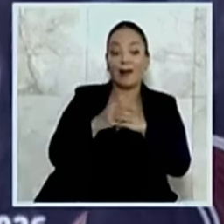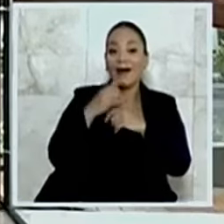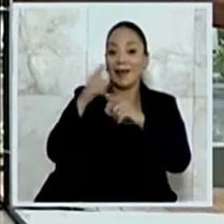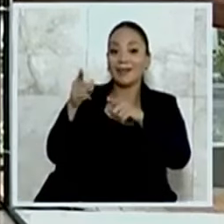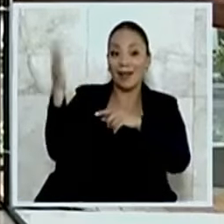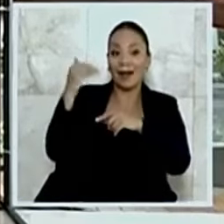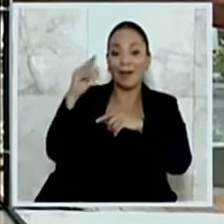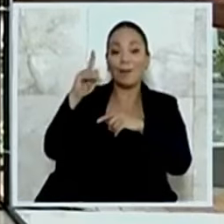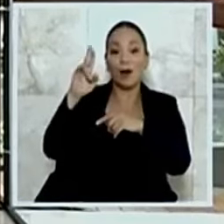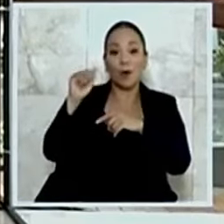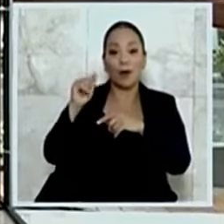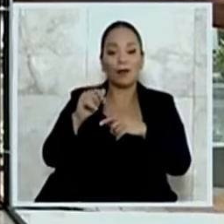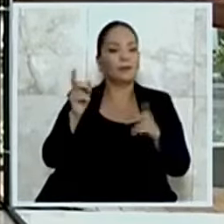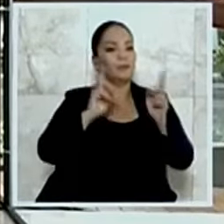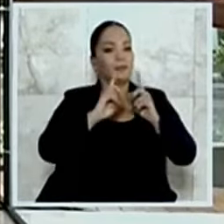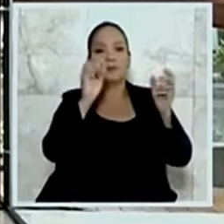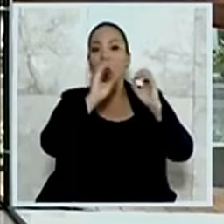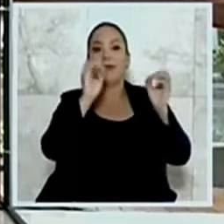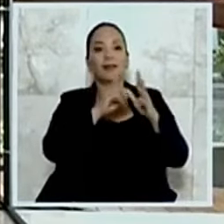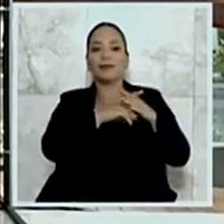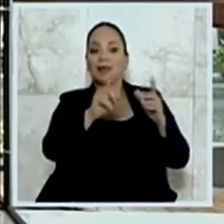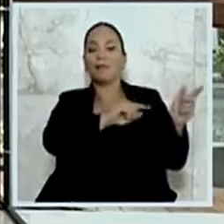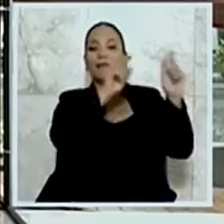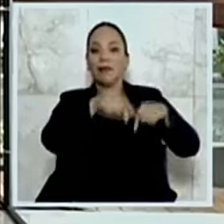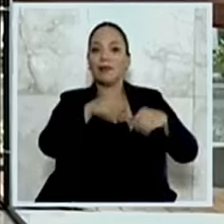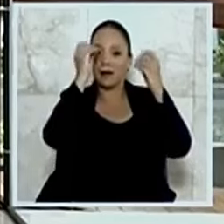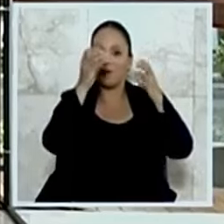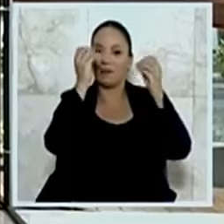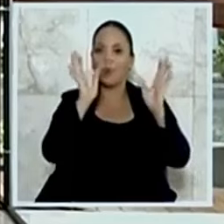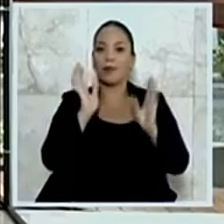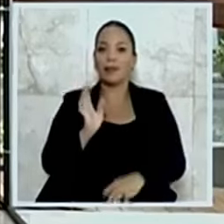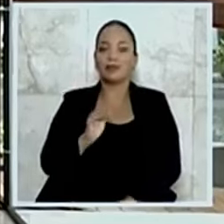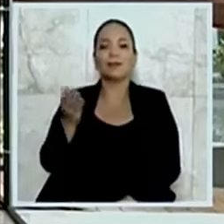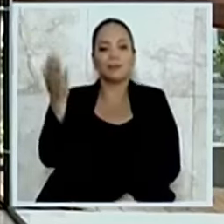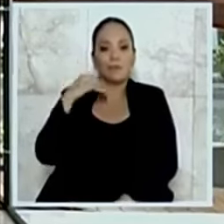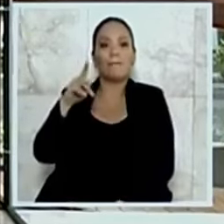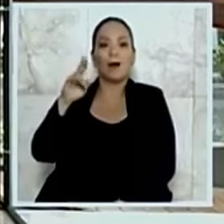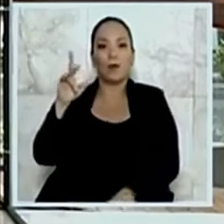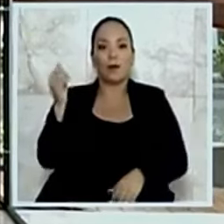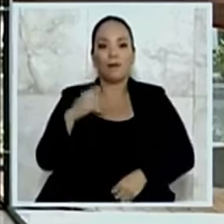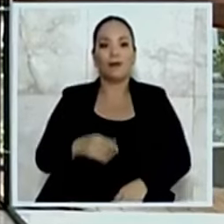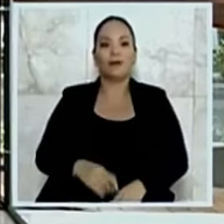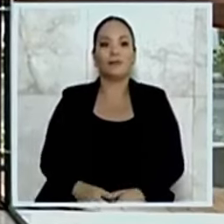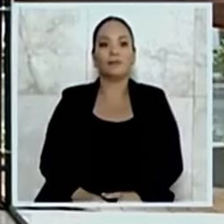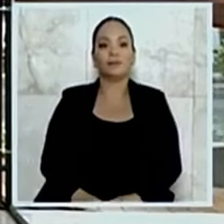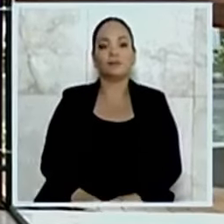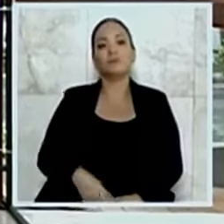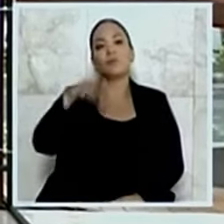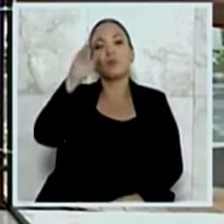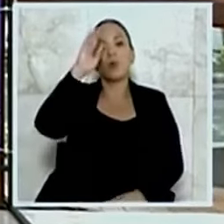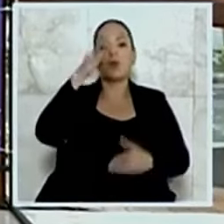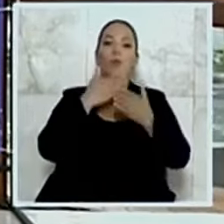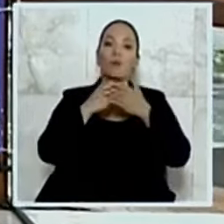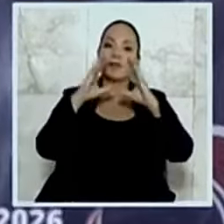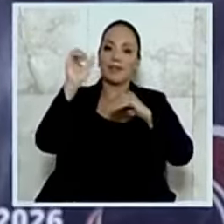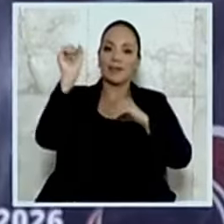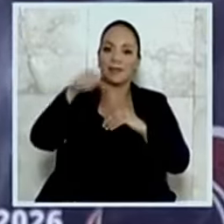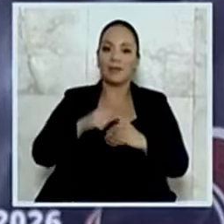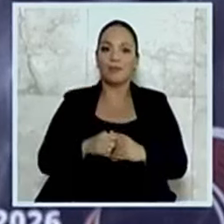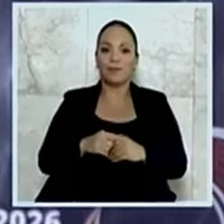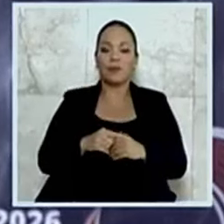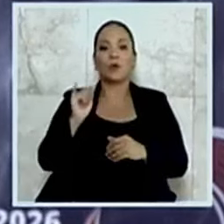al respecto, sí sería importante tener el criterio de doña Paula, quien no está hoy en la conferencia, y cualquier... No, ahí está. Sí, aquí está doña Que Paula.